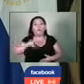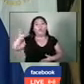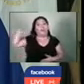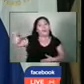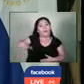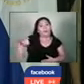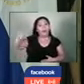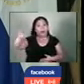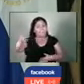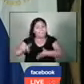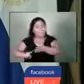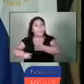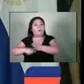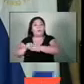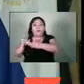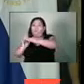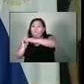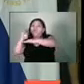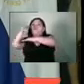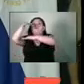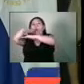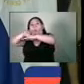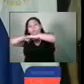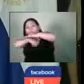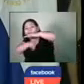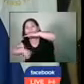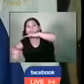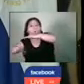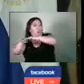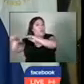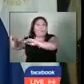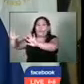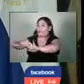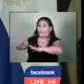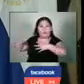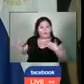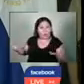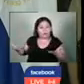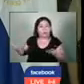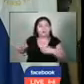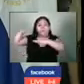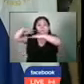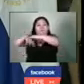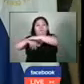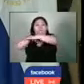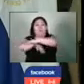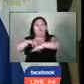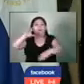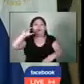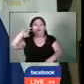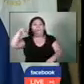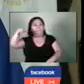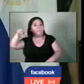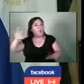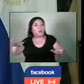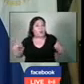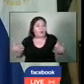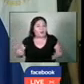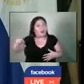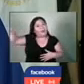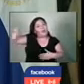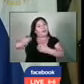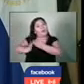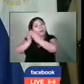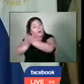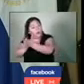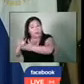oriental, aquí tenemos uno, pero en la zona oriental no hay ninguno. Del río Lempa hacia la Unión, no hay ni un paso de desnivel, y no solo vamos a